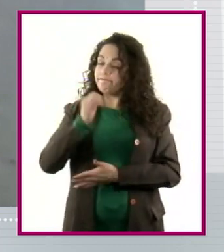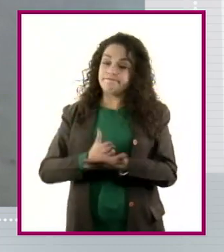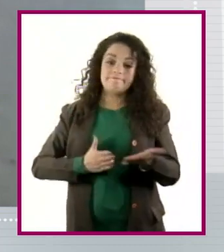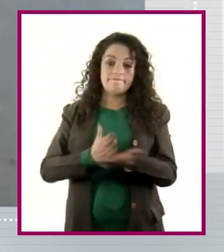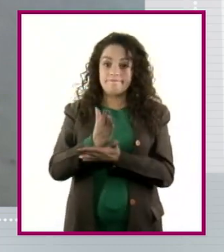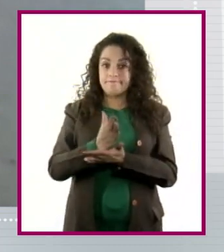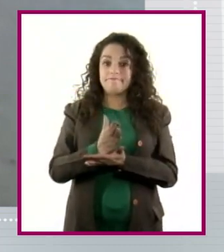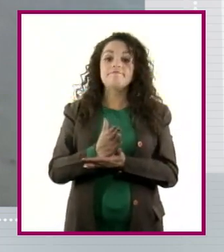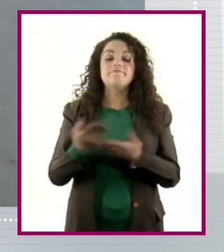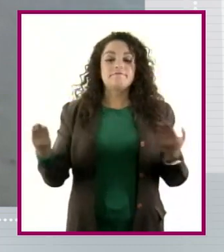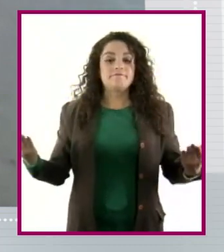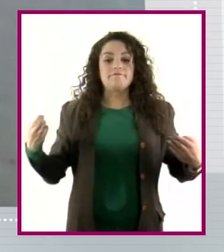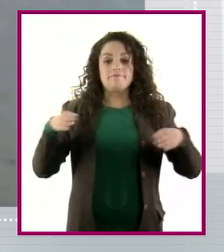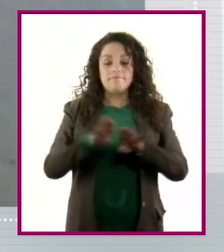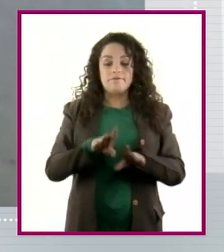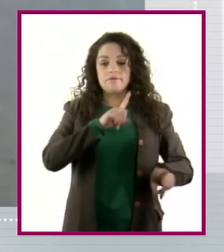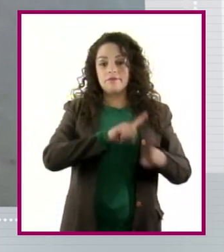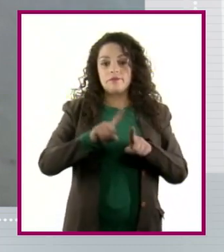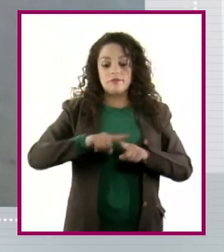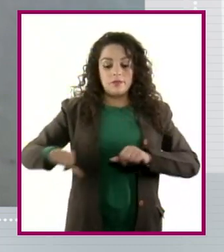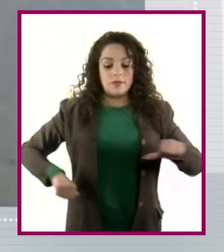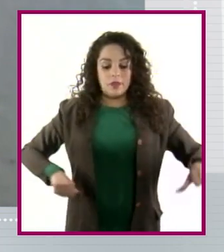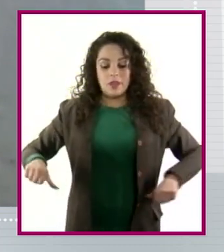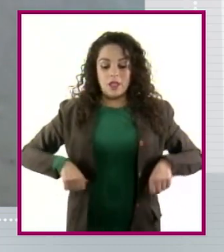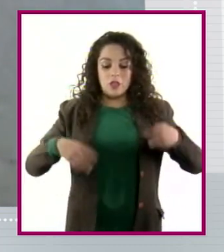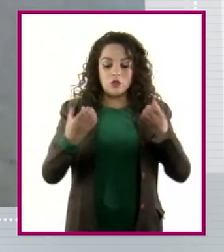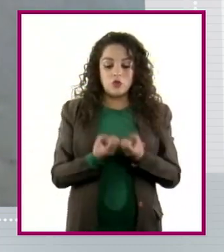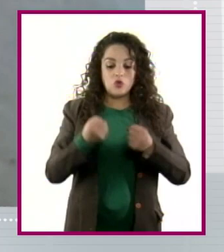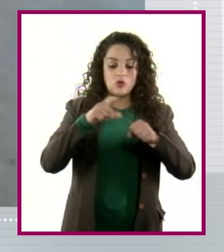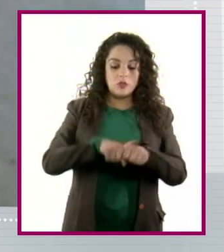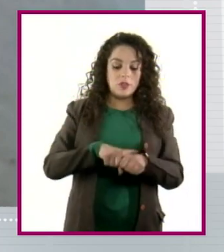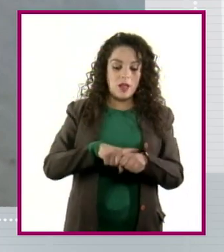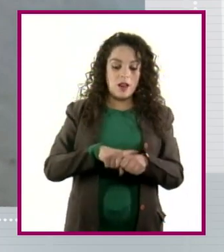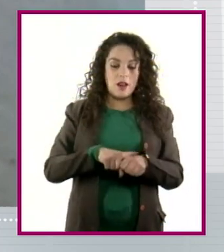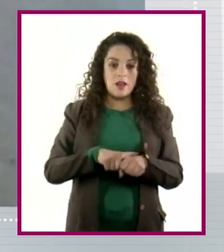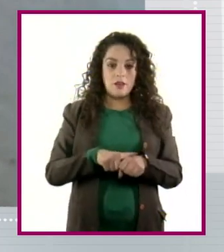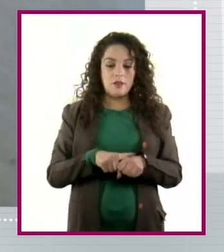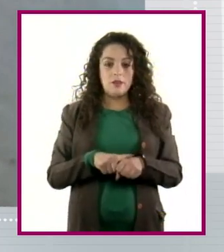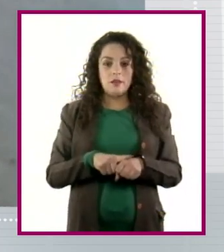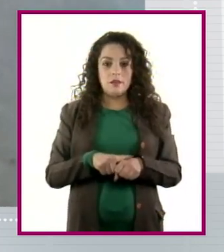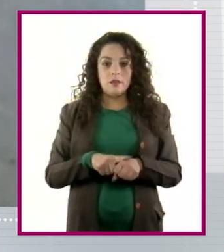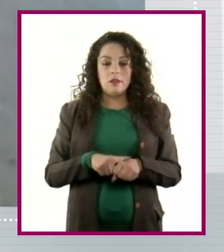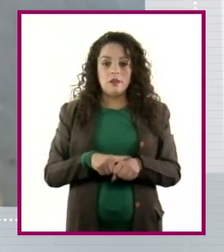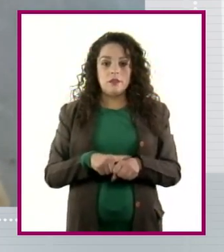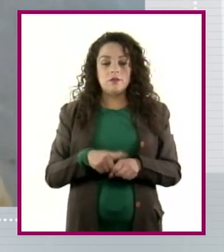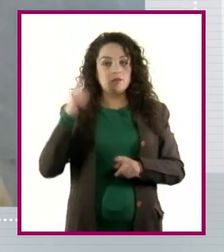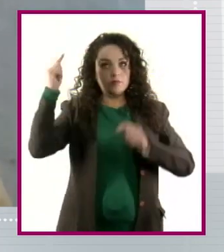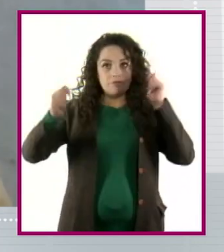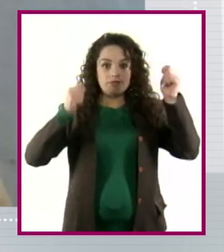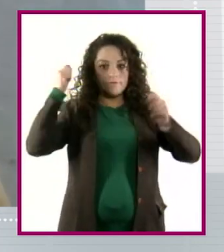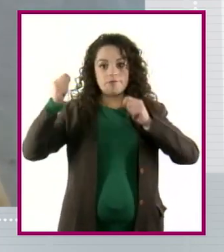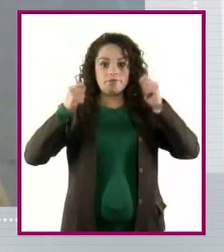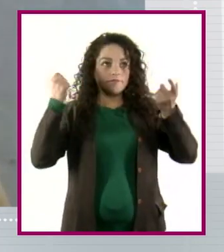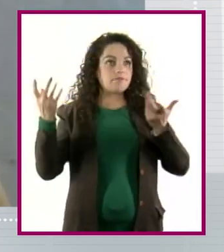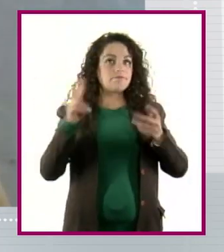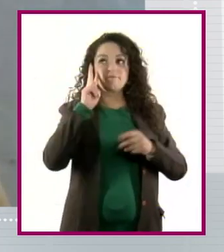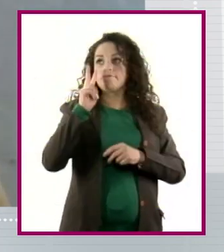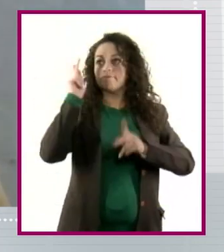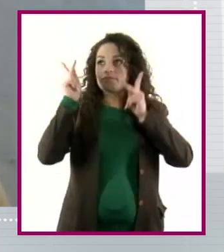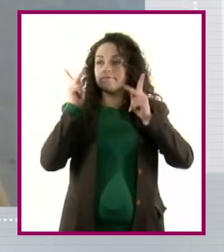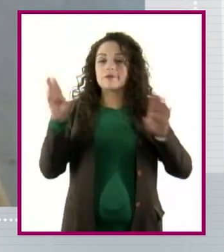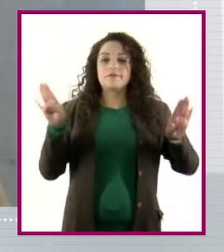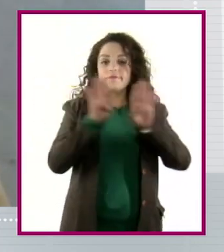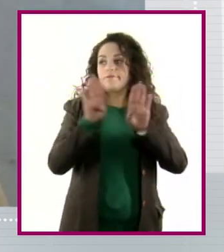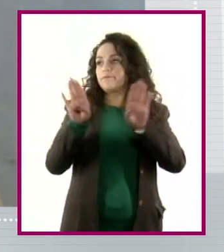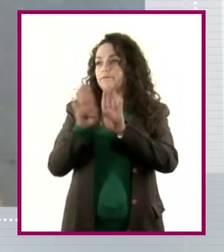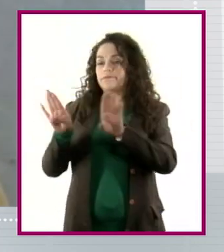Se suspendieron todas las actividades sociales, ¿sí? Los atractivos turísticos se cerraron, los servicios